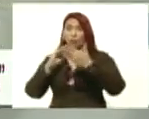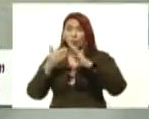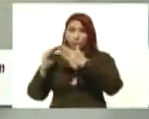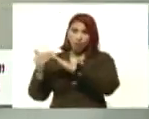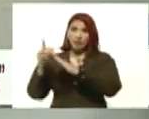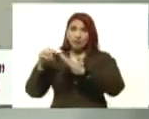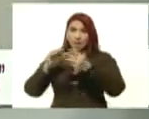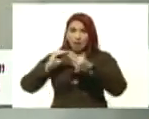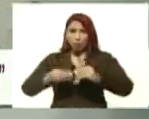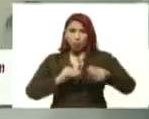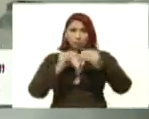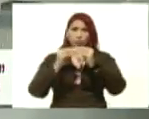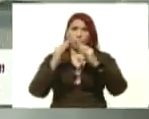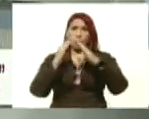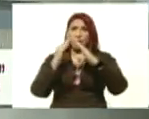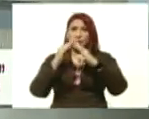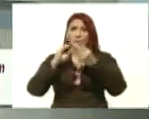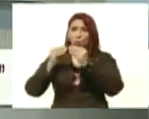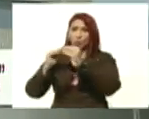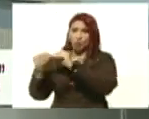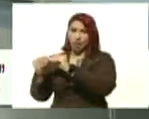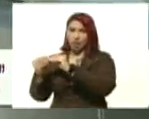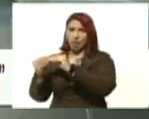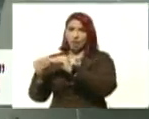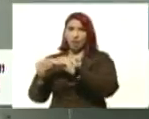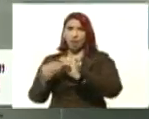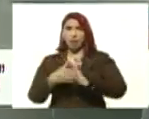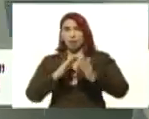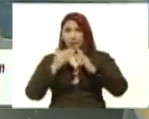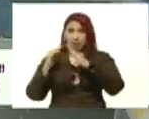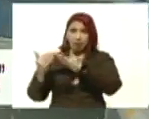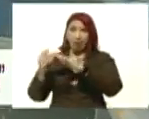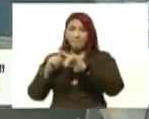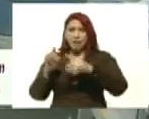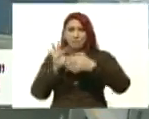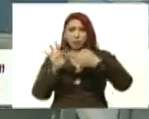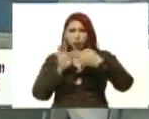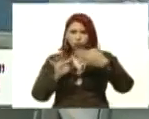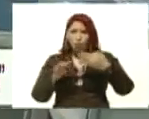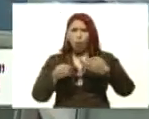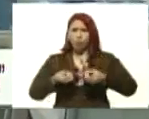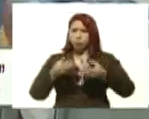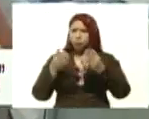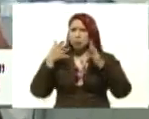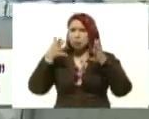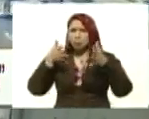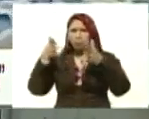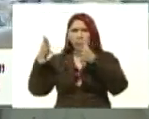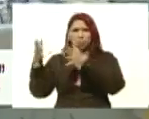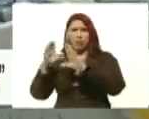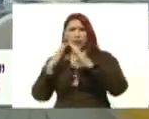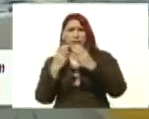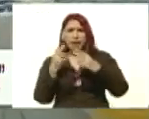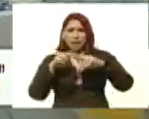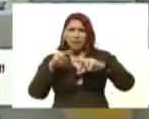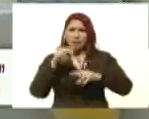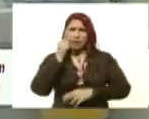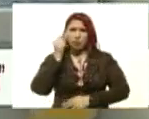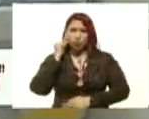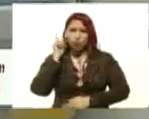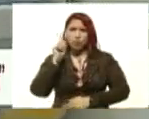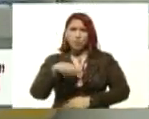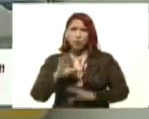acondicionó la casa comunal para que funcionen allí, dar clases, etcétera, etcétera, para los niños y las niñas y la